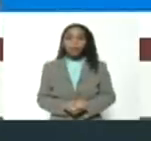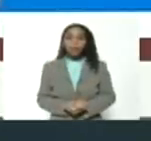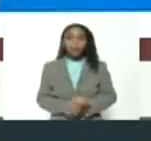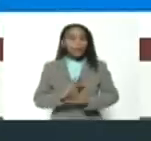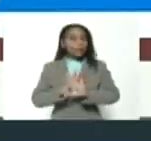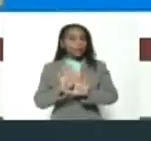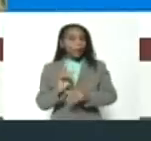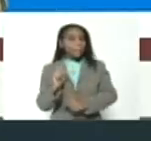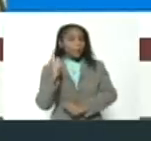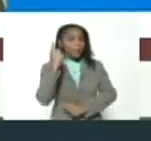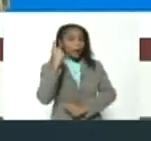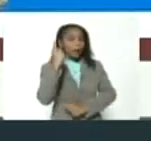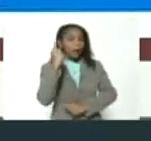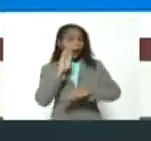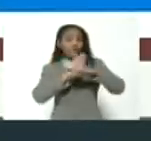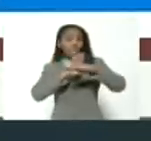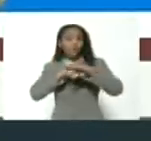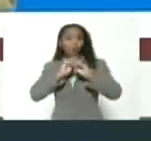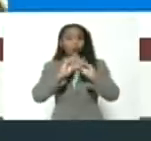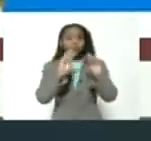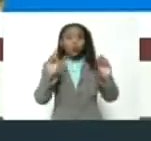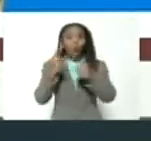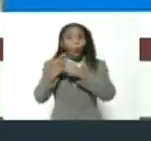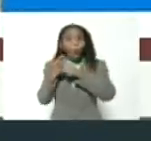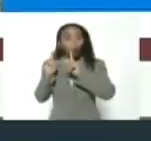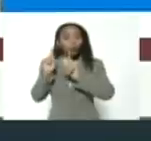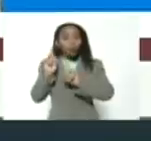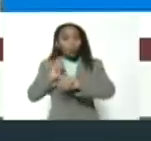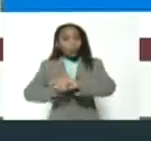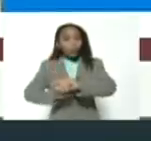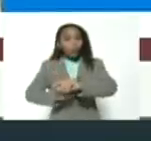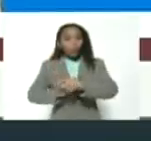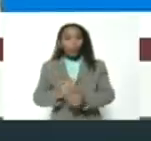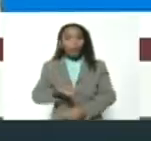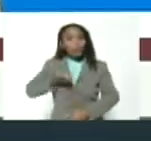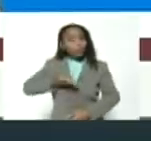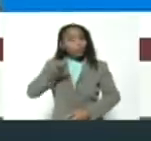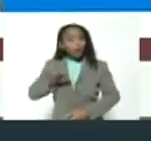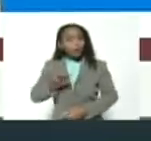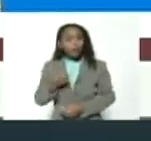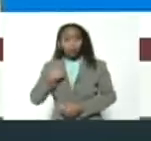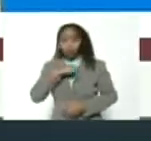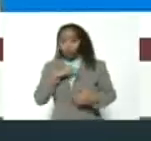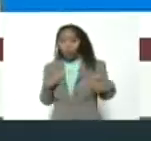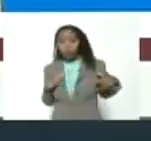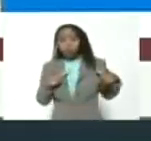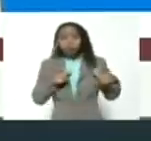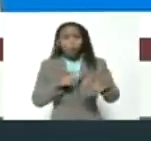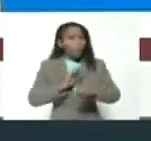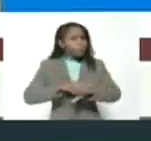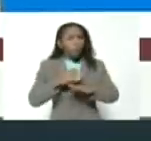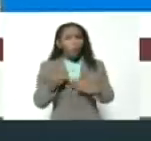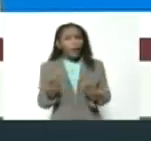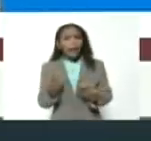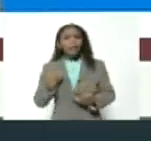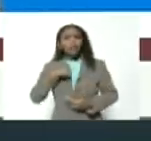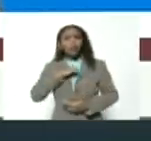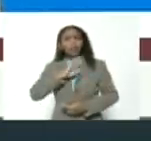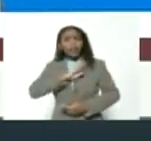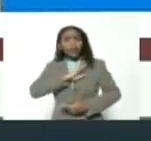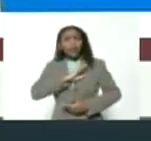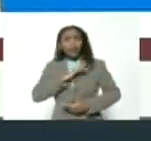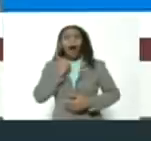Ya eran las primeras señales de que venían otros tiempos. Nos reunimos porque teníamos algo que llamábamos